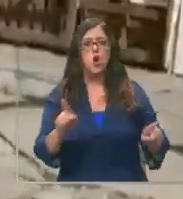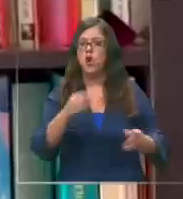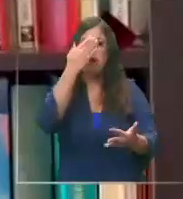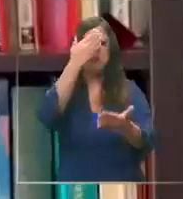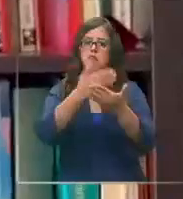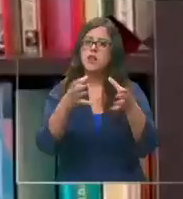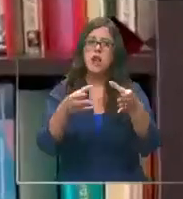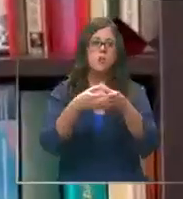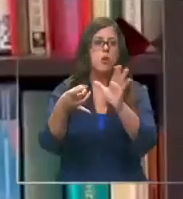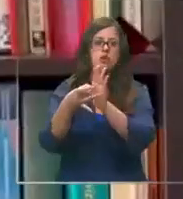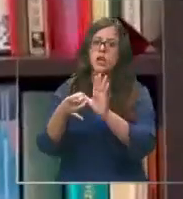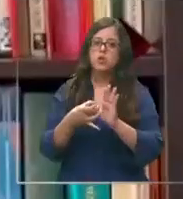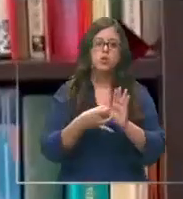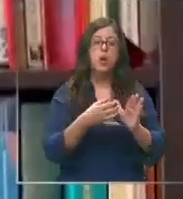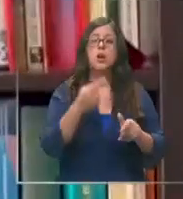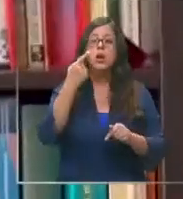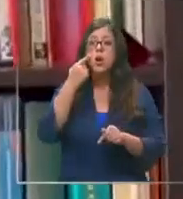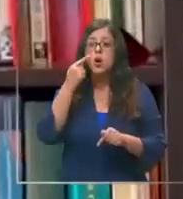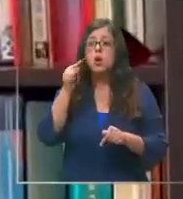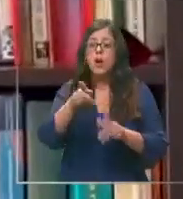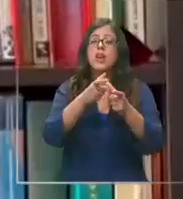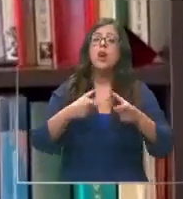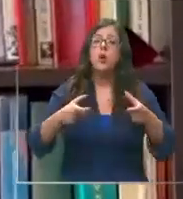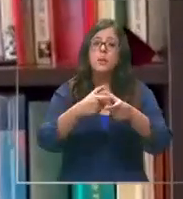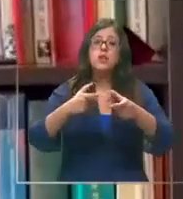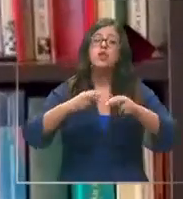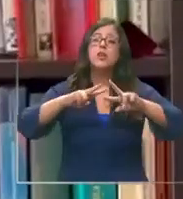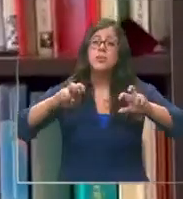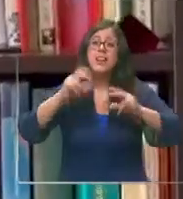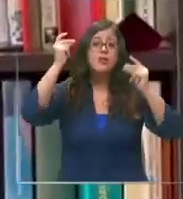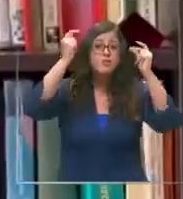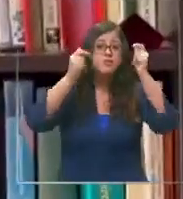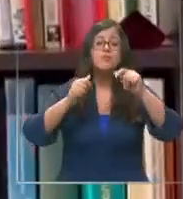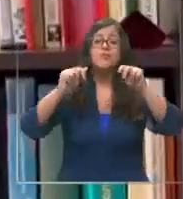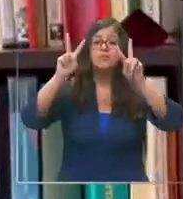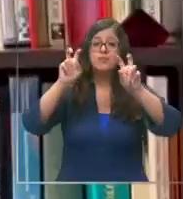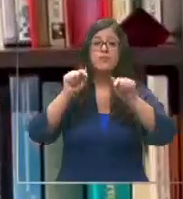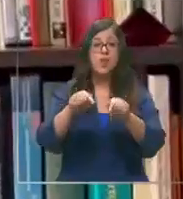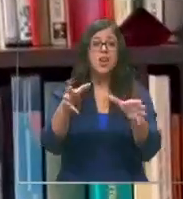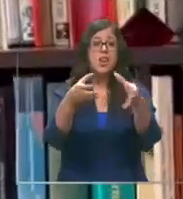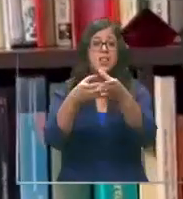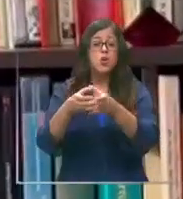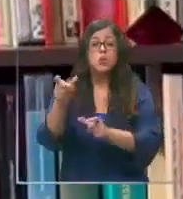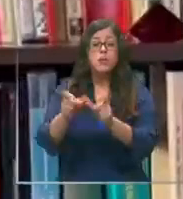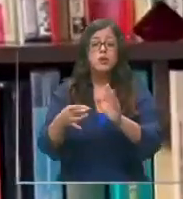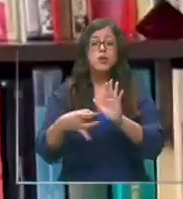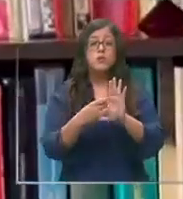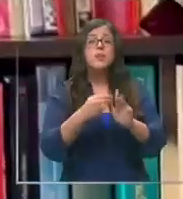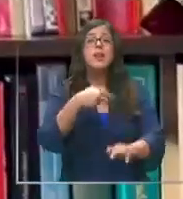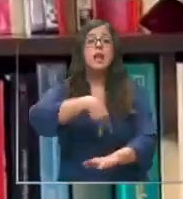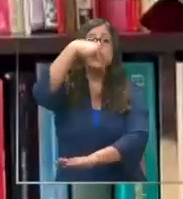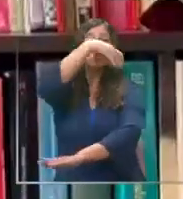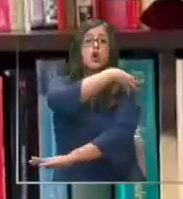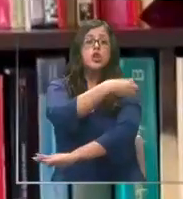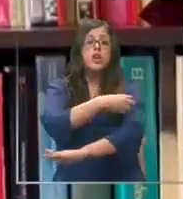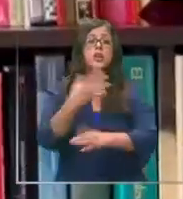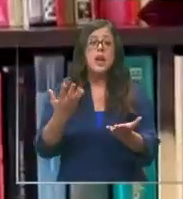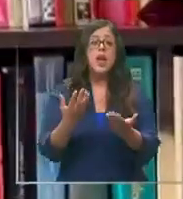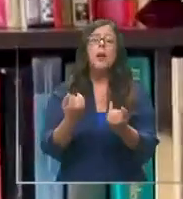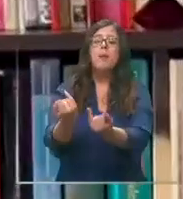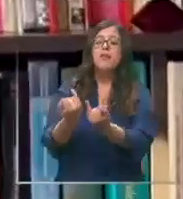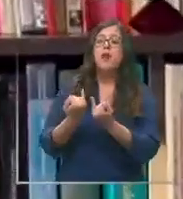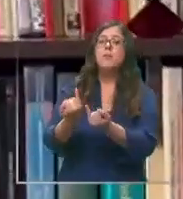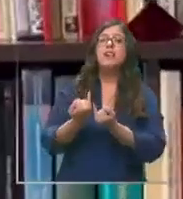crimen organizado la razón por la cual creamos una comisión investigadora del crimen organizado en la Macro zona norte es para obtener